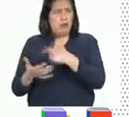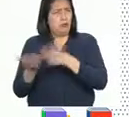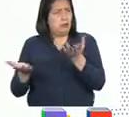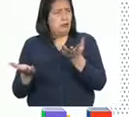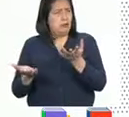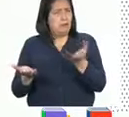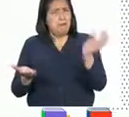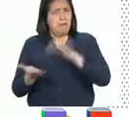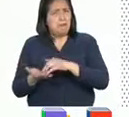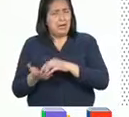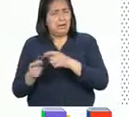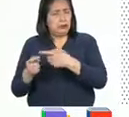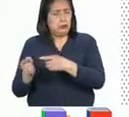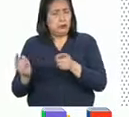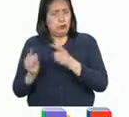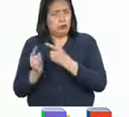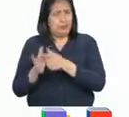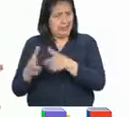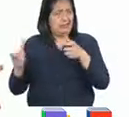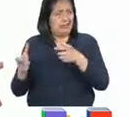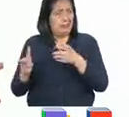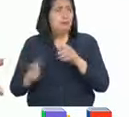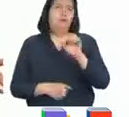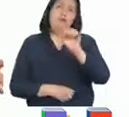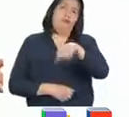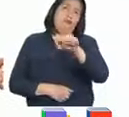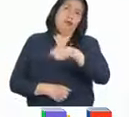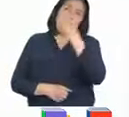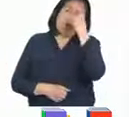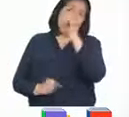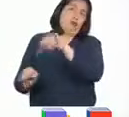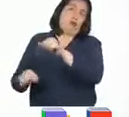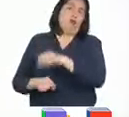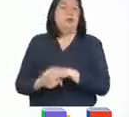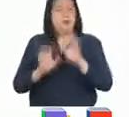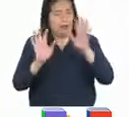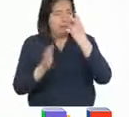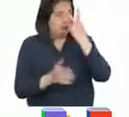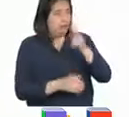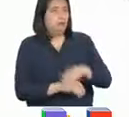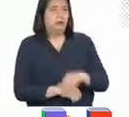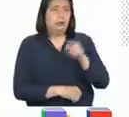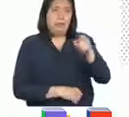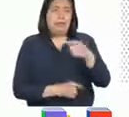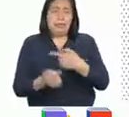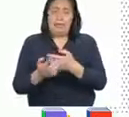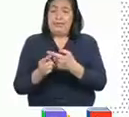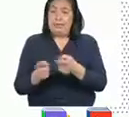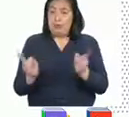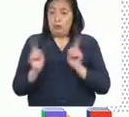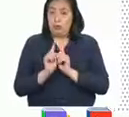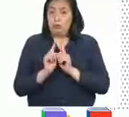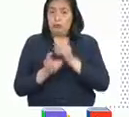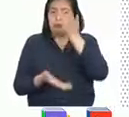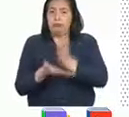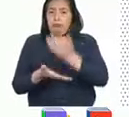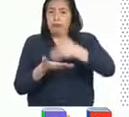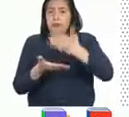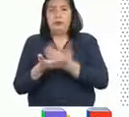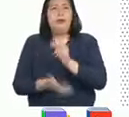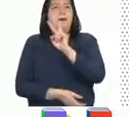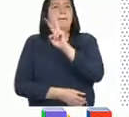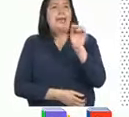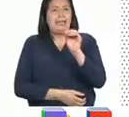¿deberían recibir más torta? ¿No es así? Pues sí, me parece. Veamos. Esta torta está dividida en